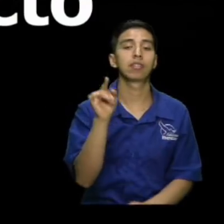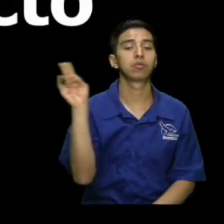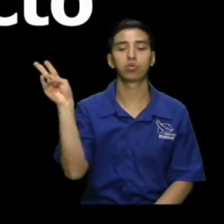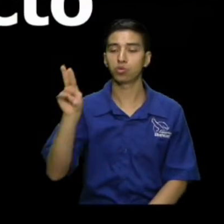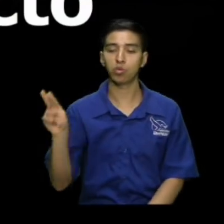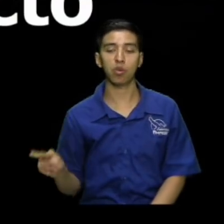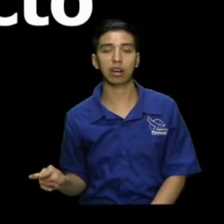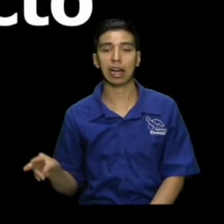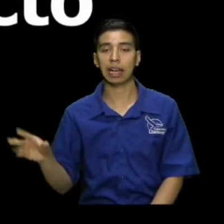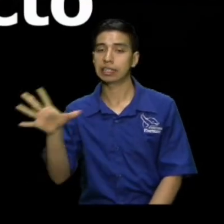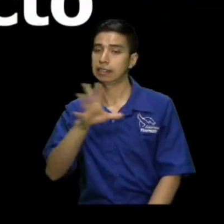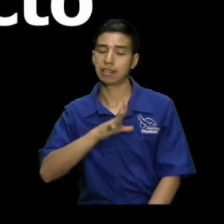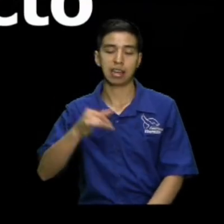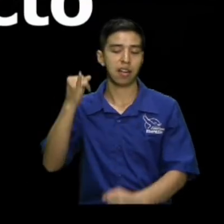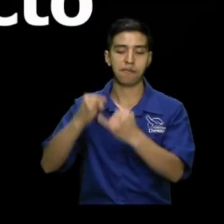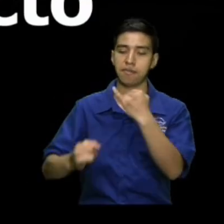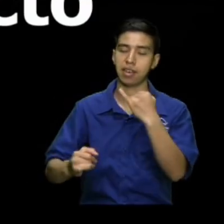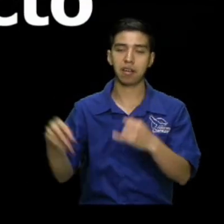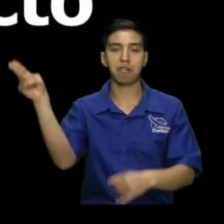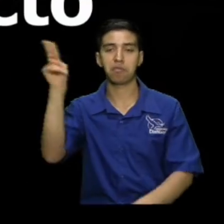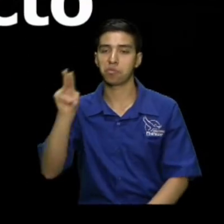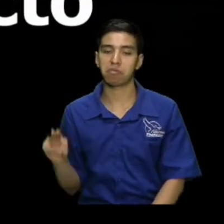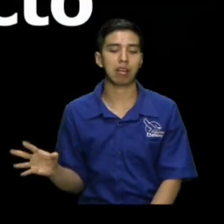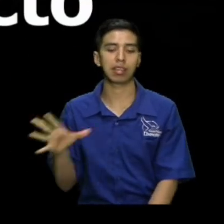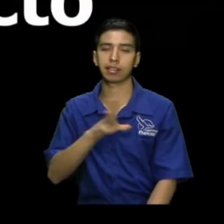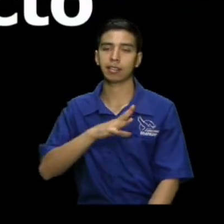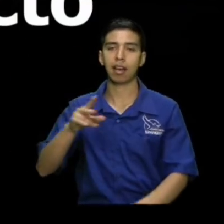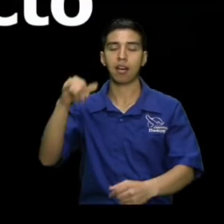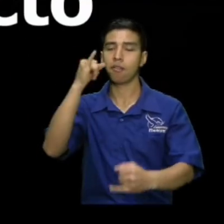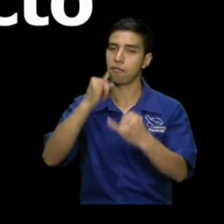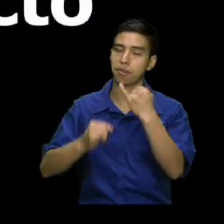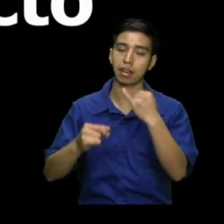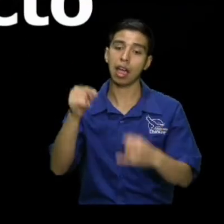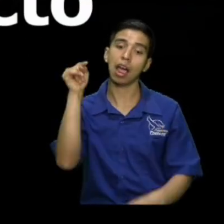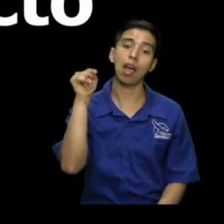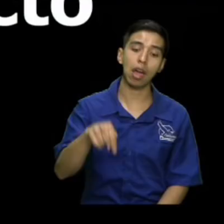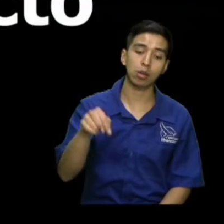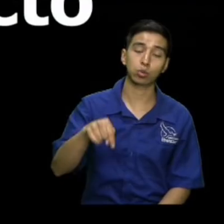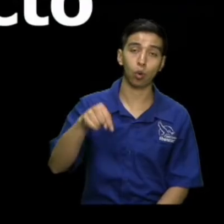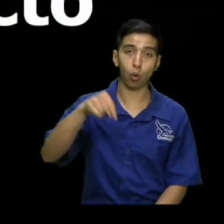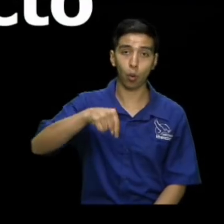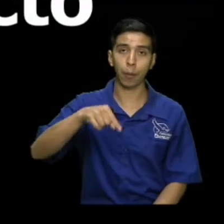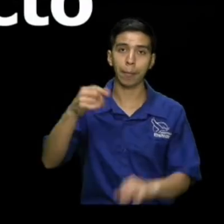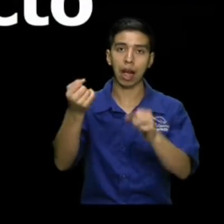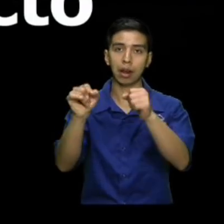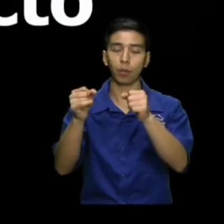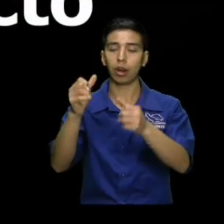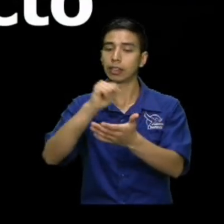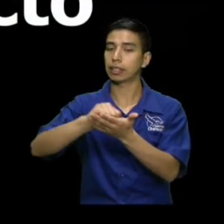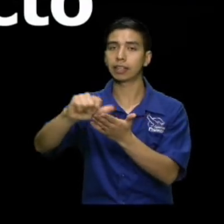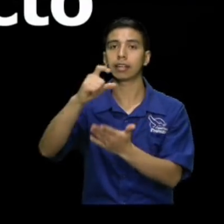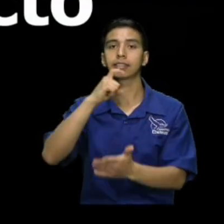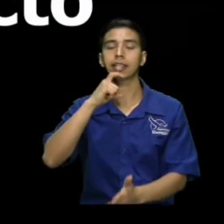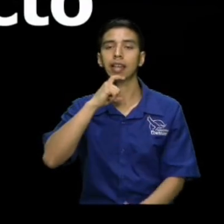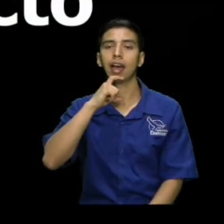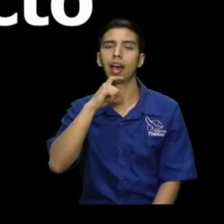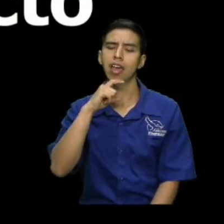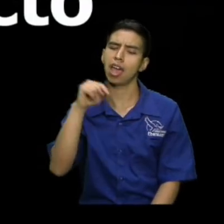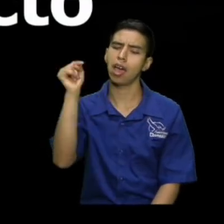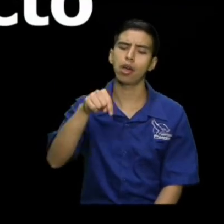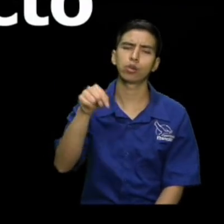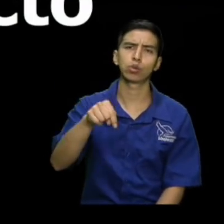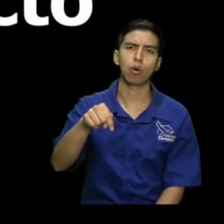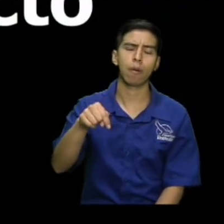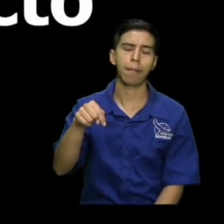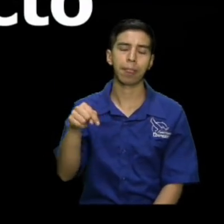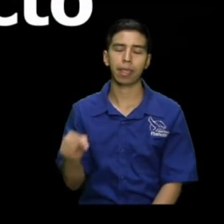fin. Nunca tendrá fin. Esto que vamos a hacer hoy, en unos minutos, esto de